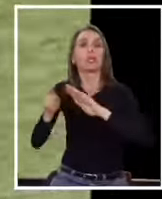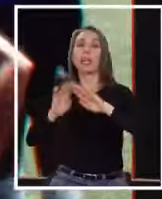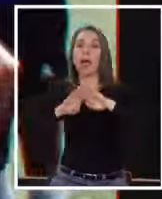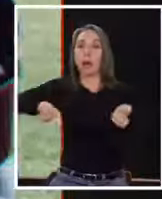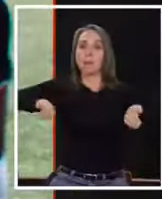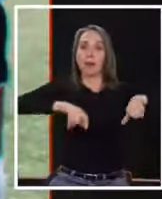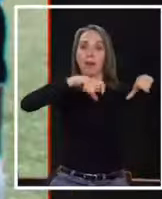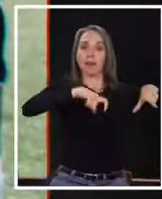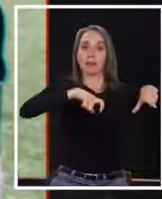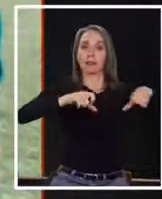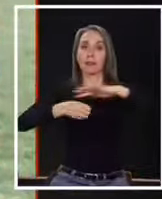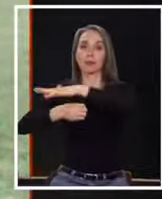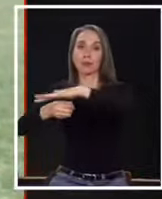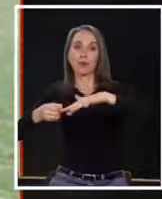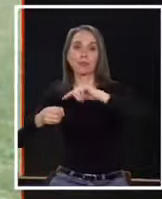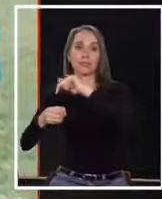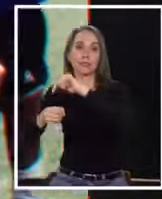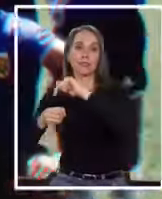fútbol.